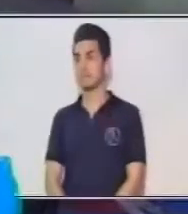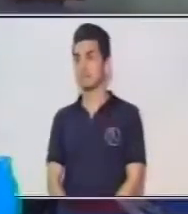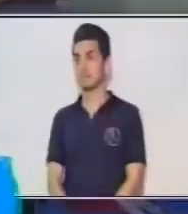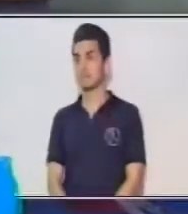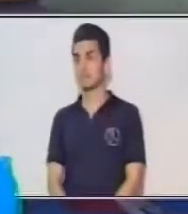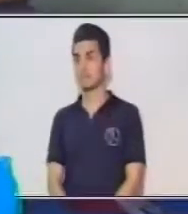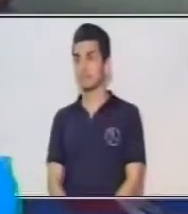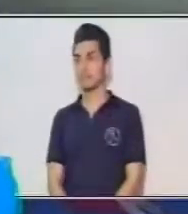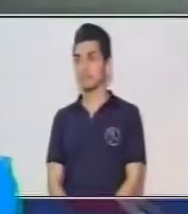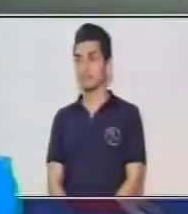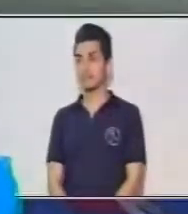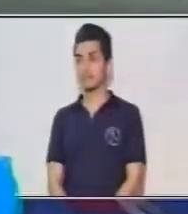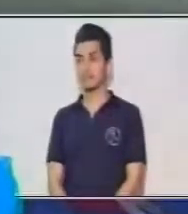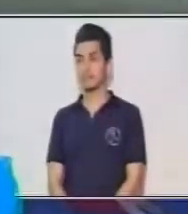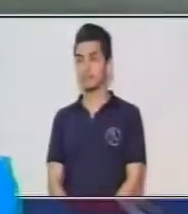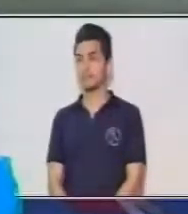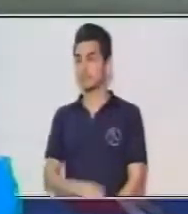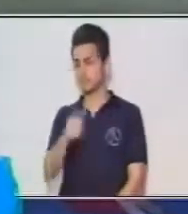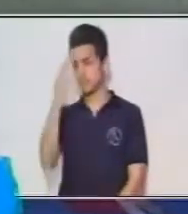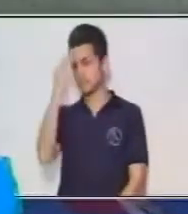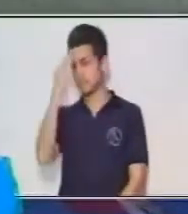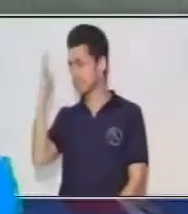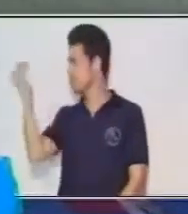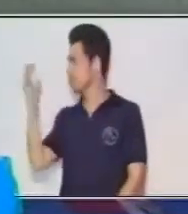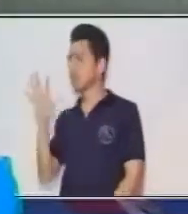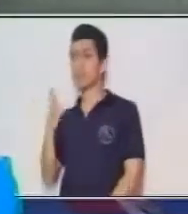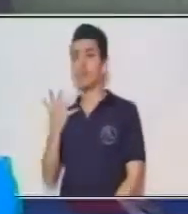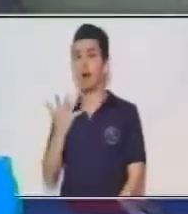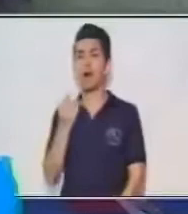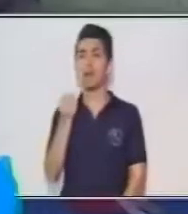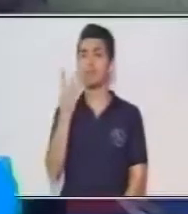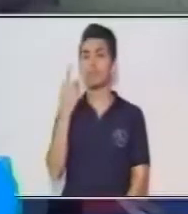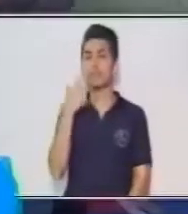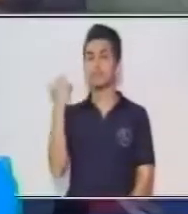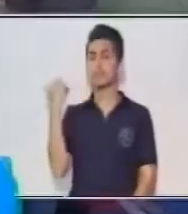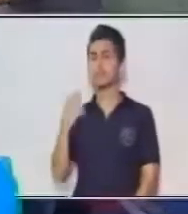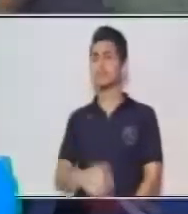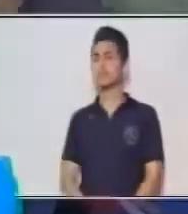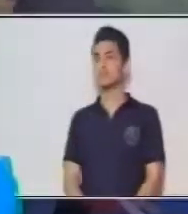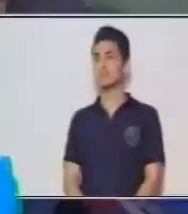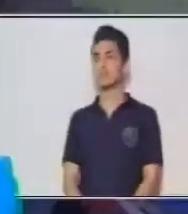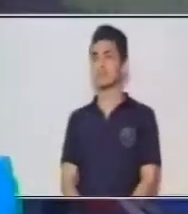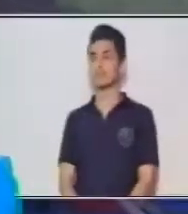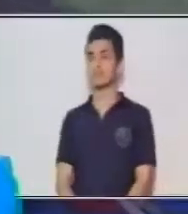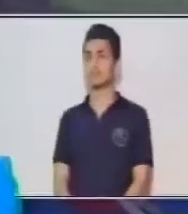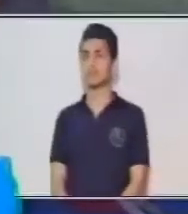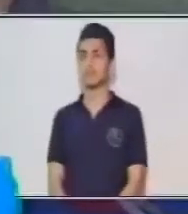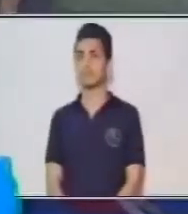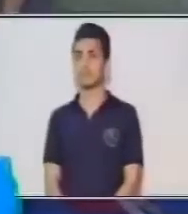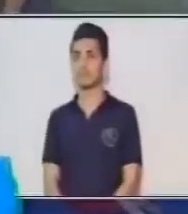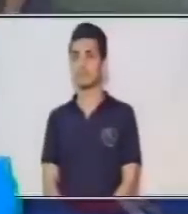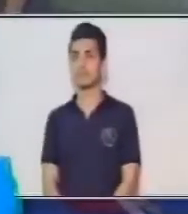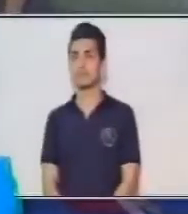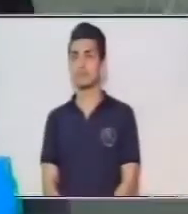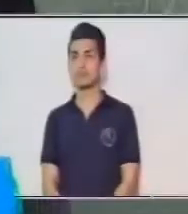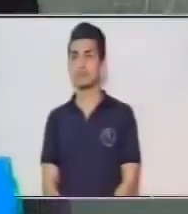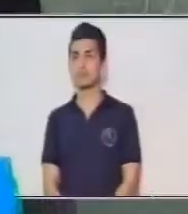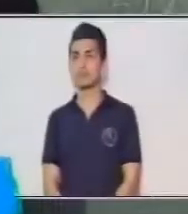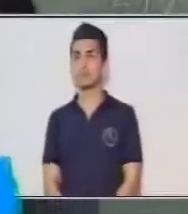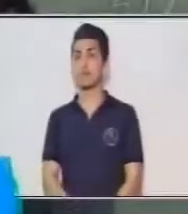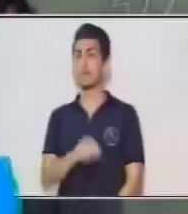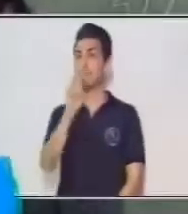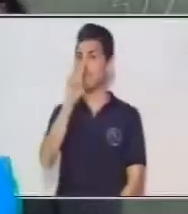Tú ya sabes cuál es el equivalente a cada uno. Entonces, tenemos la